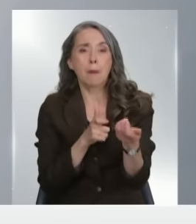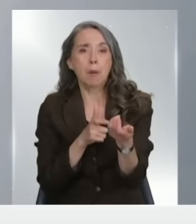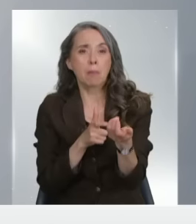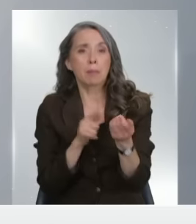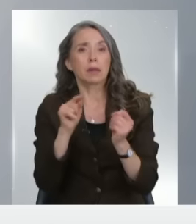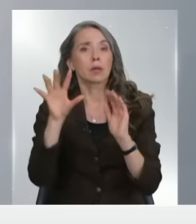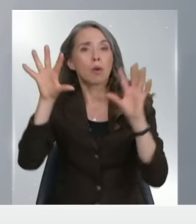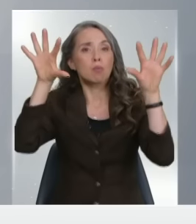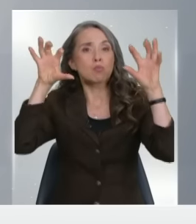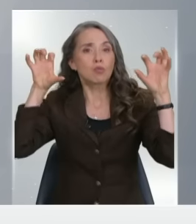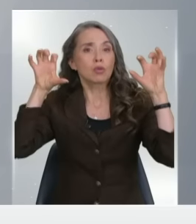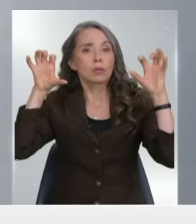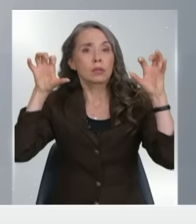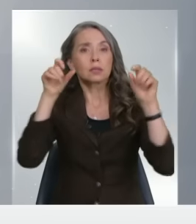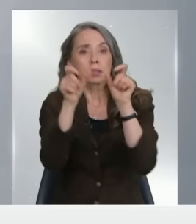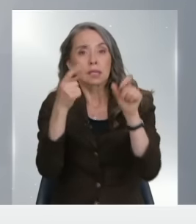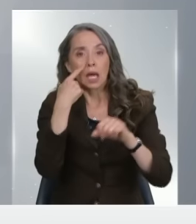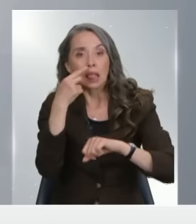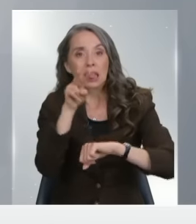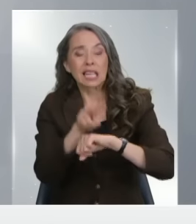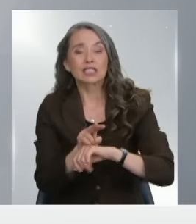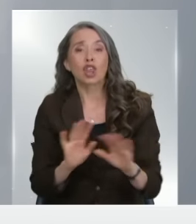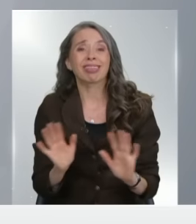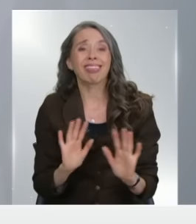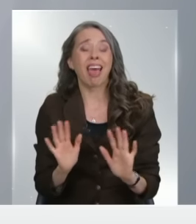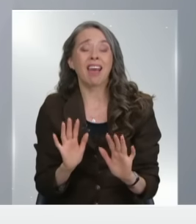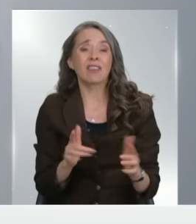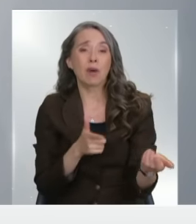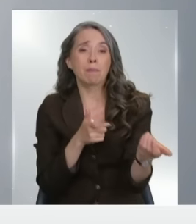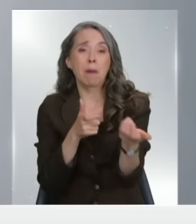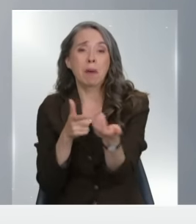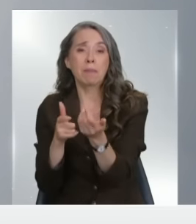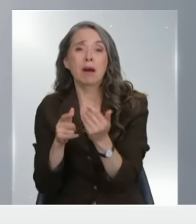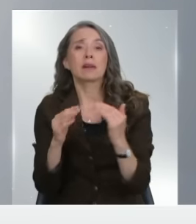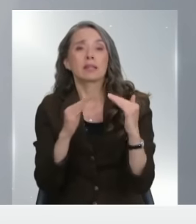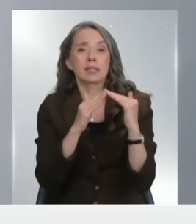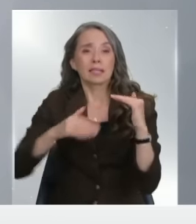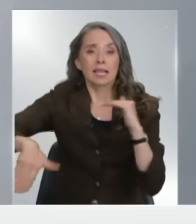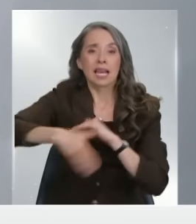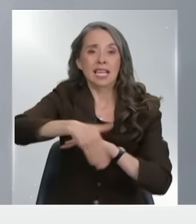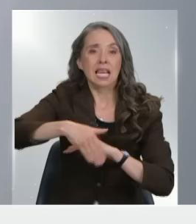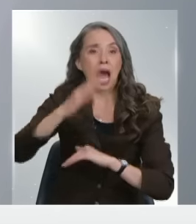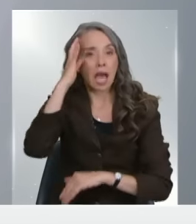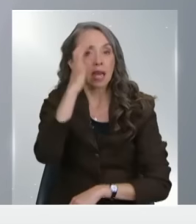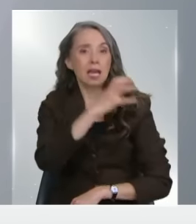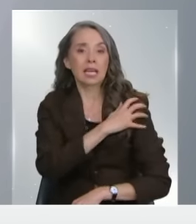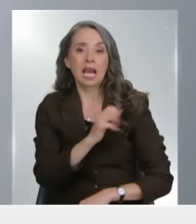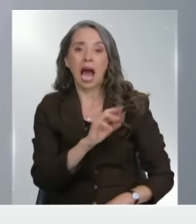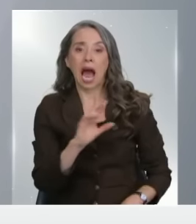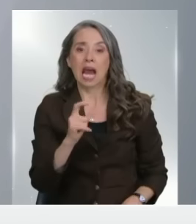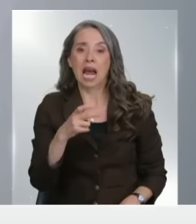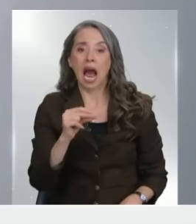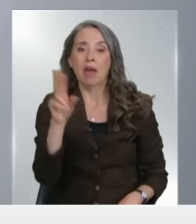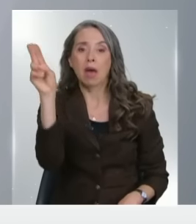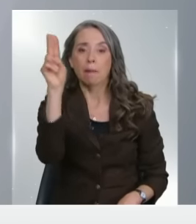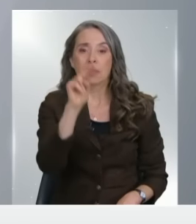son los registros de los testigos de esta terrible balacera en calle General Arriagada en La Pintana.